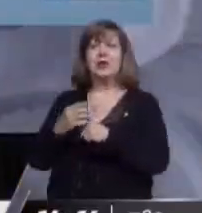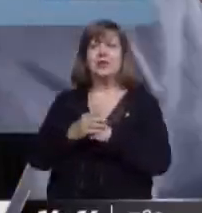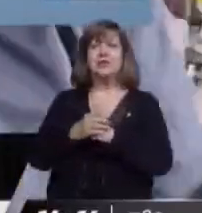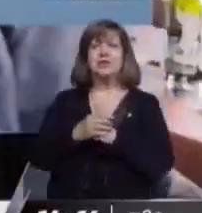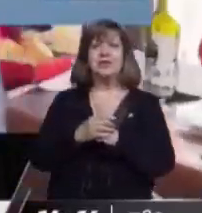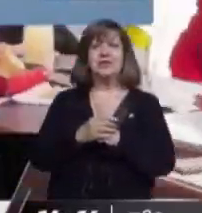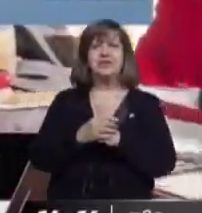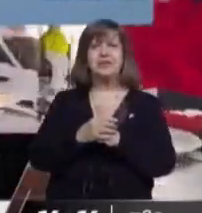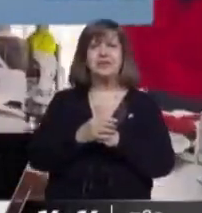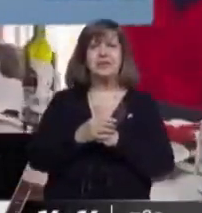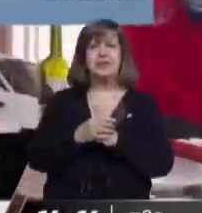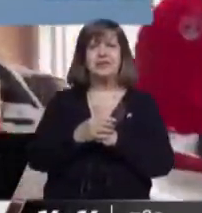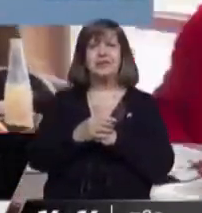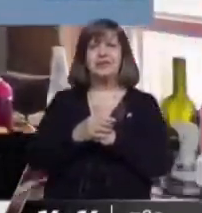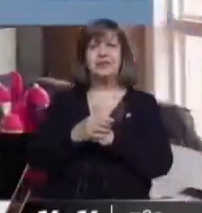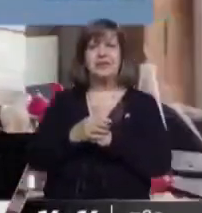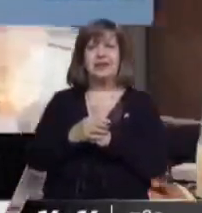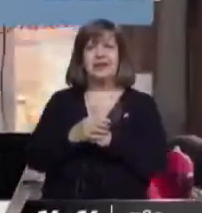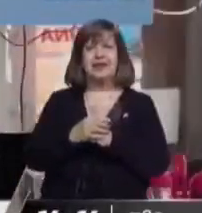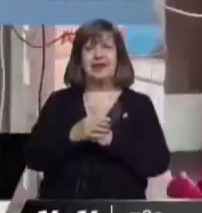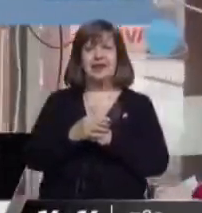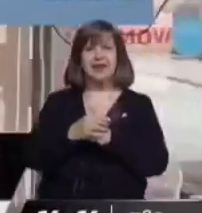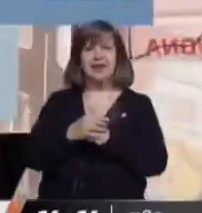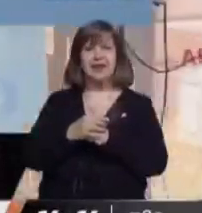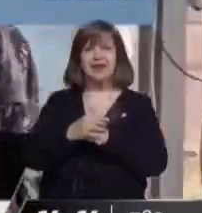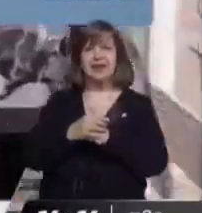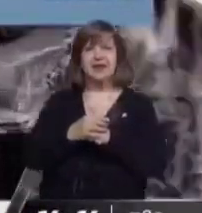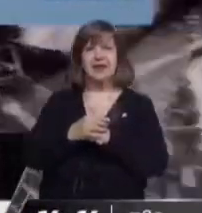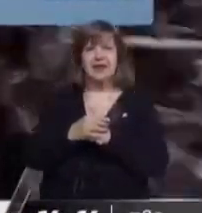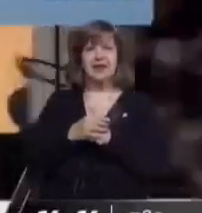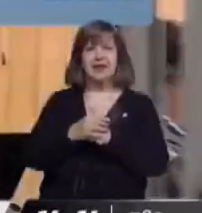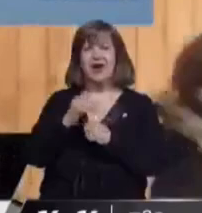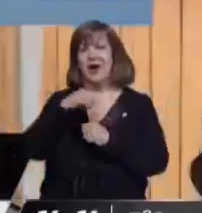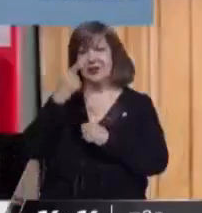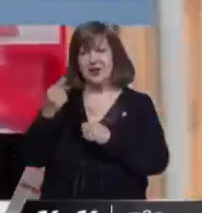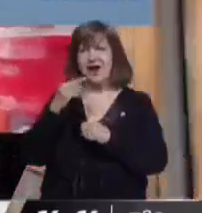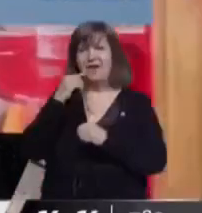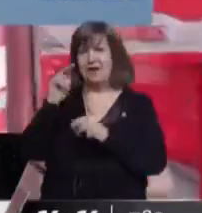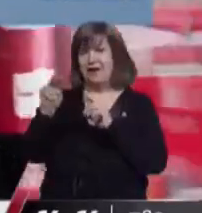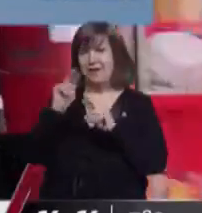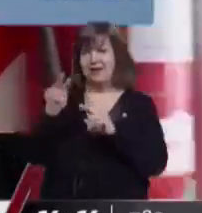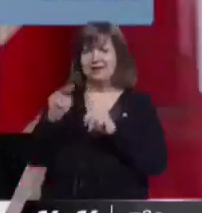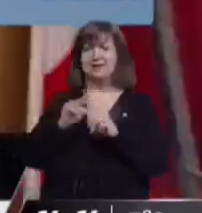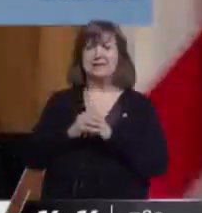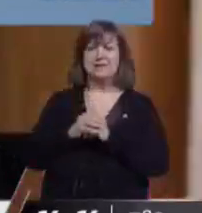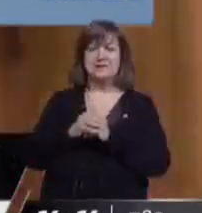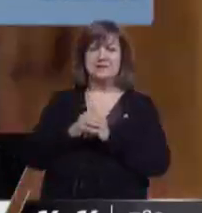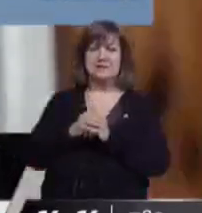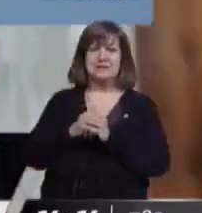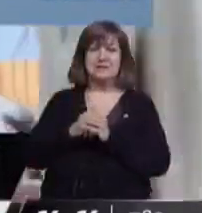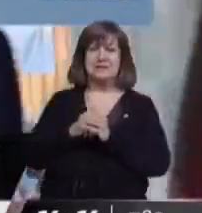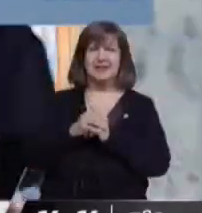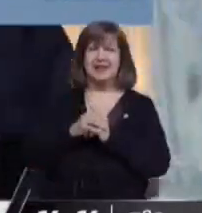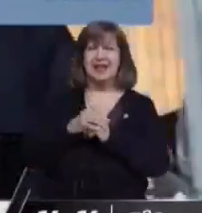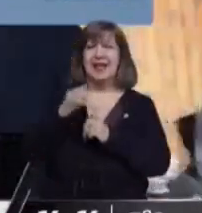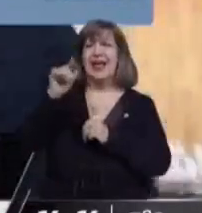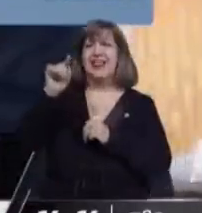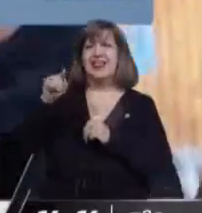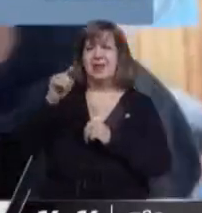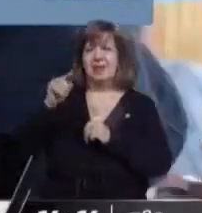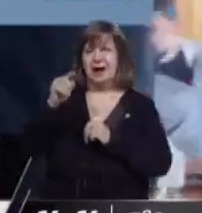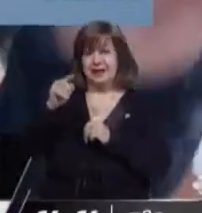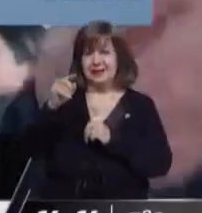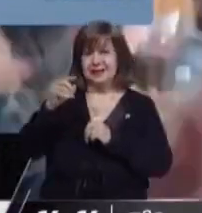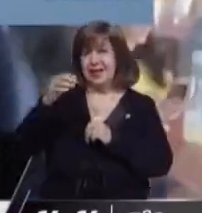delante Mira hay un hombre de nieve miren después de ser solamente